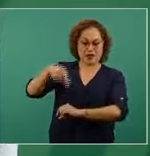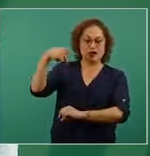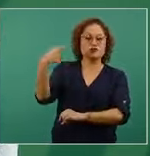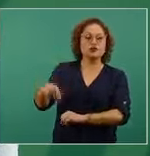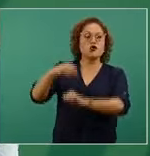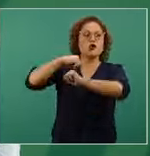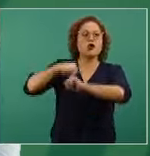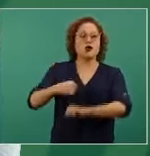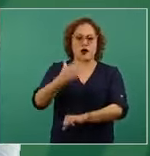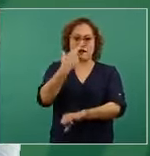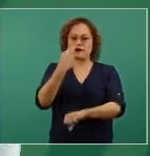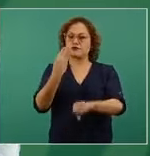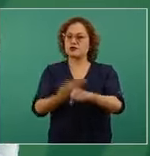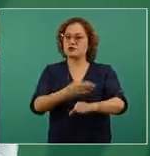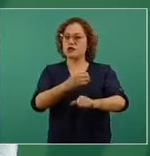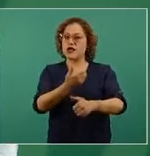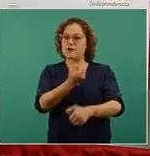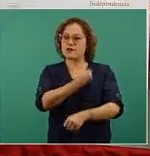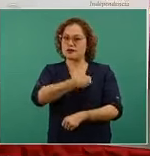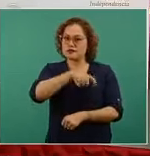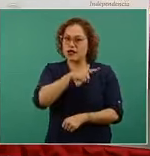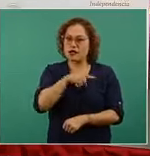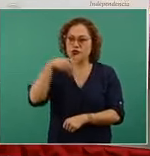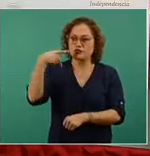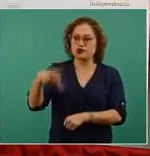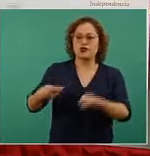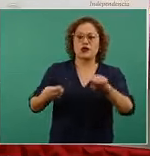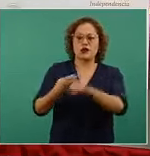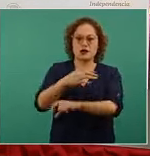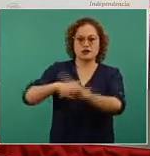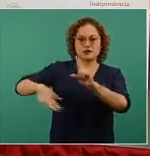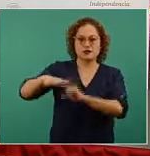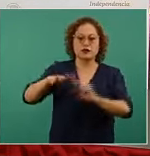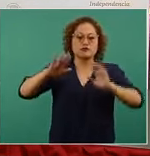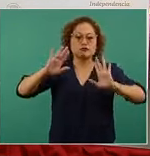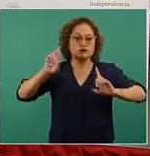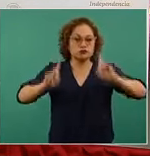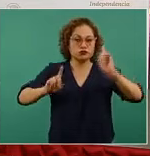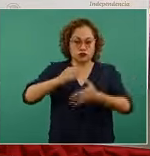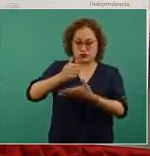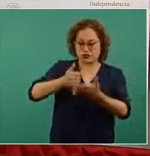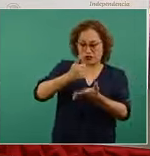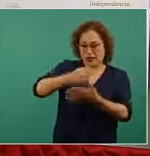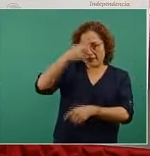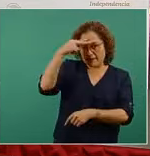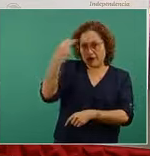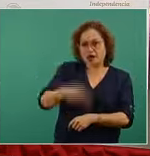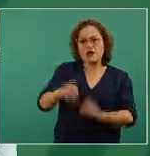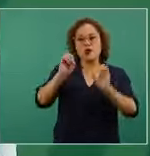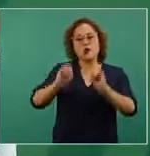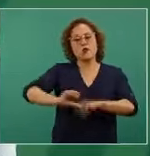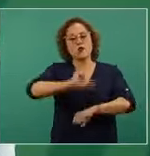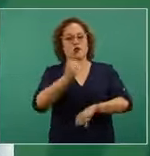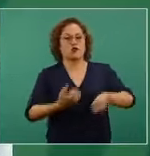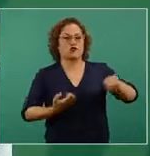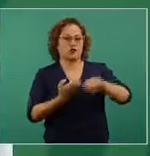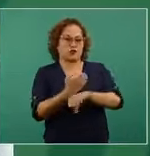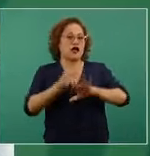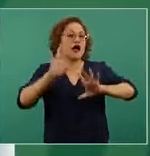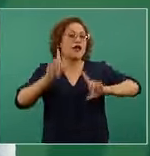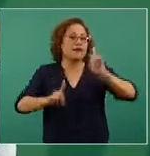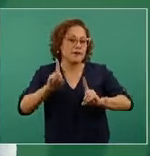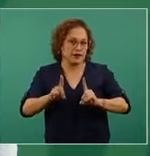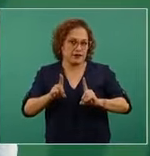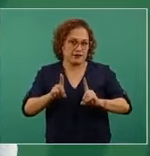secretaria de salud particularmente de ese estado si eran extras y velocidad de méxico o de alguna jurisdicción en particular no